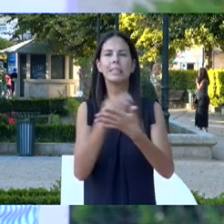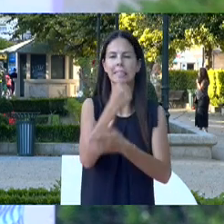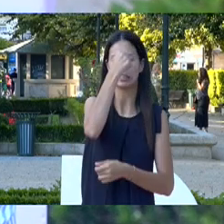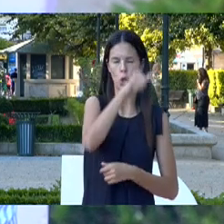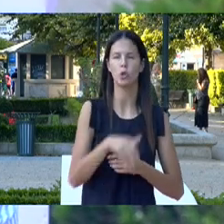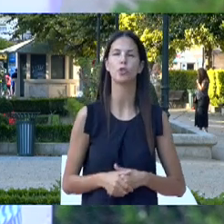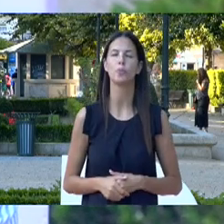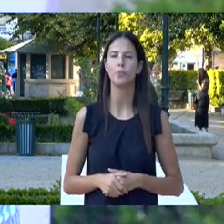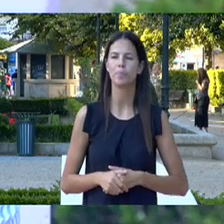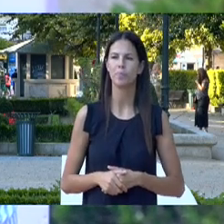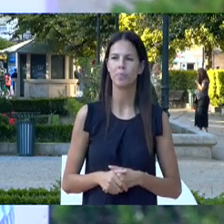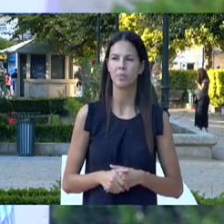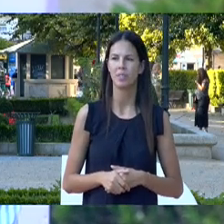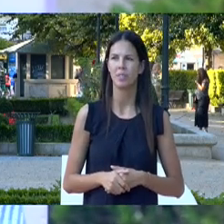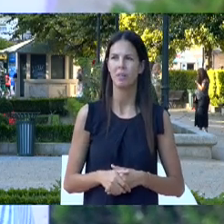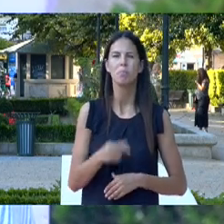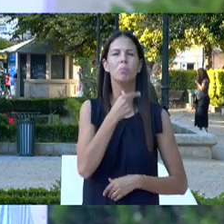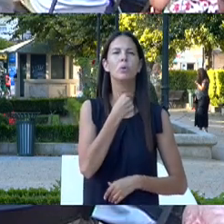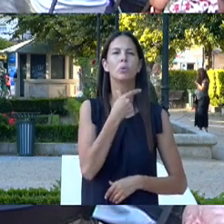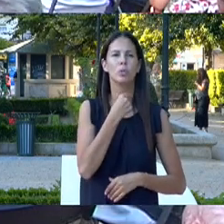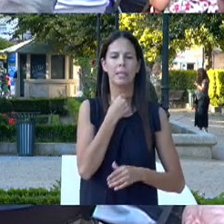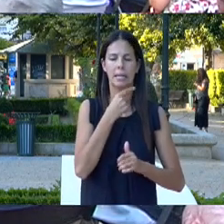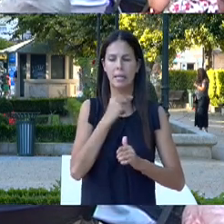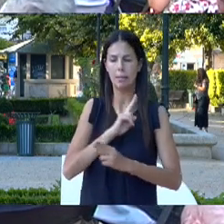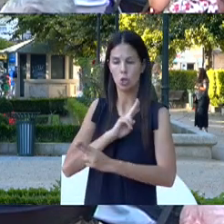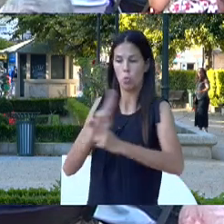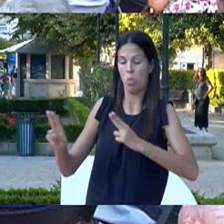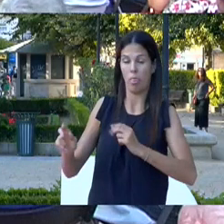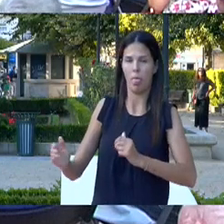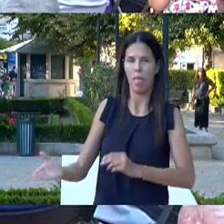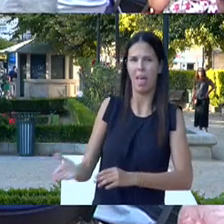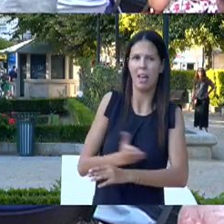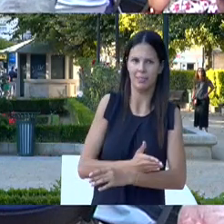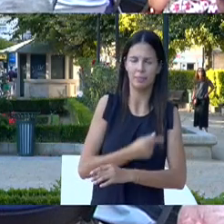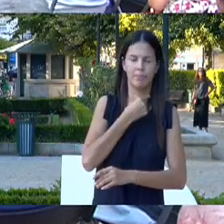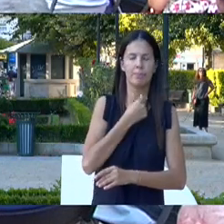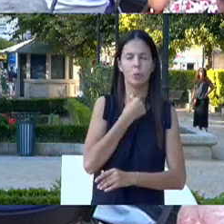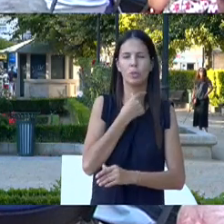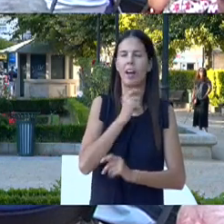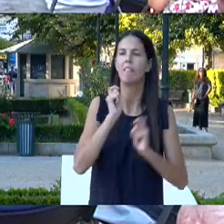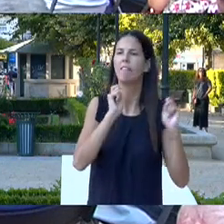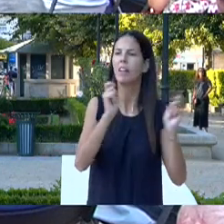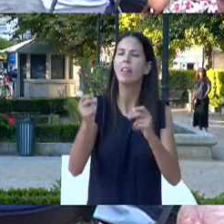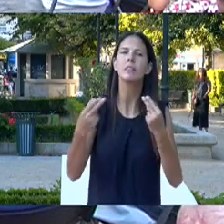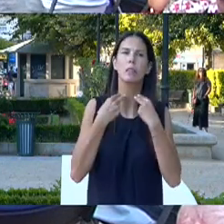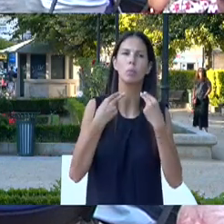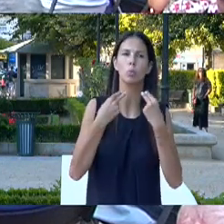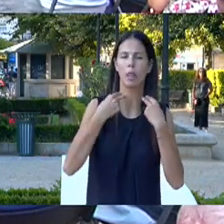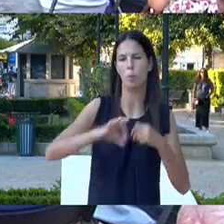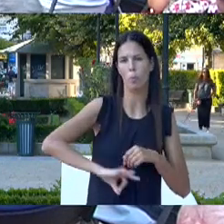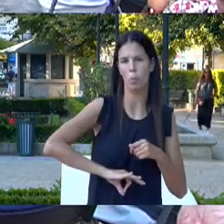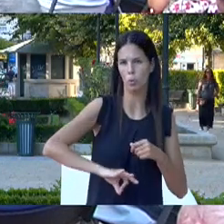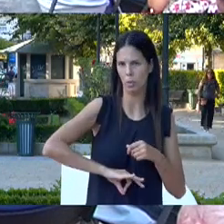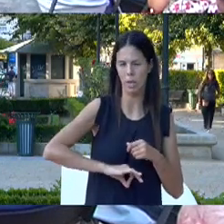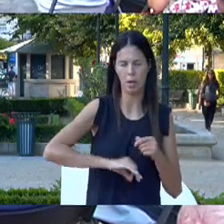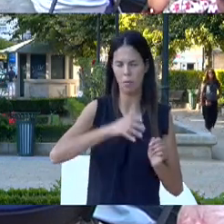todos. Gustaríame, antes de dar resposta á pregunta, pois, por suposto, felicitar a Deputación de Pontevedra por